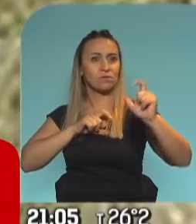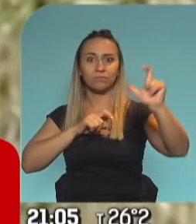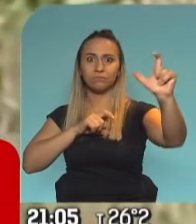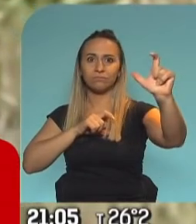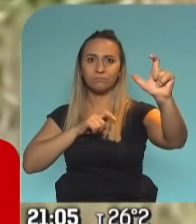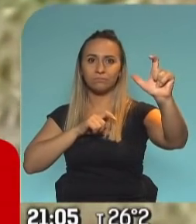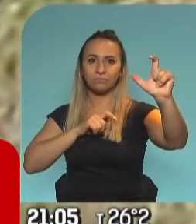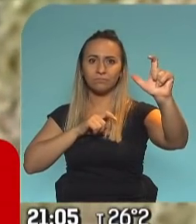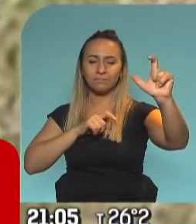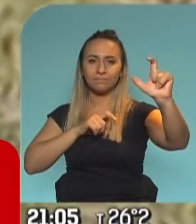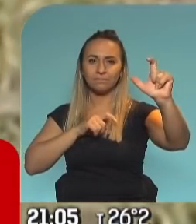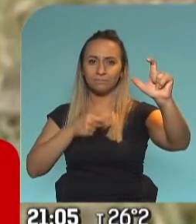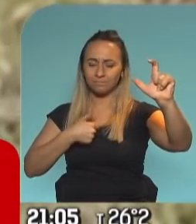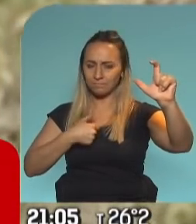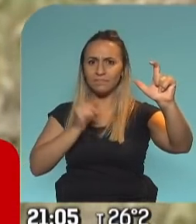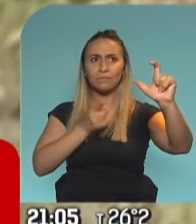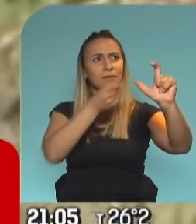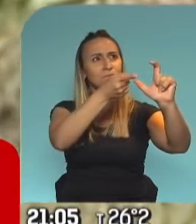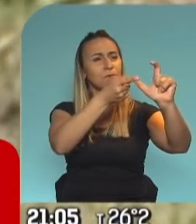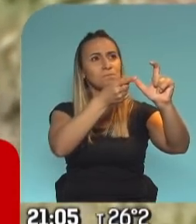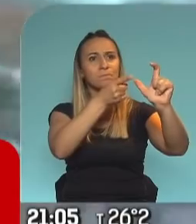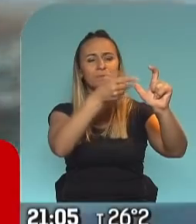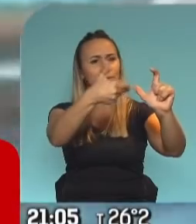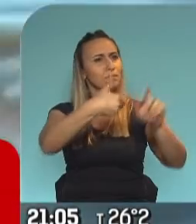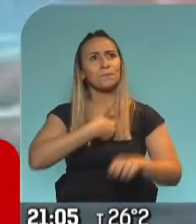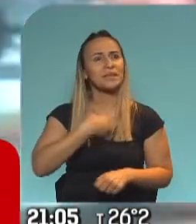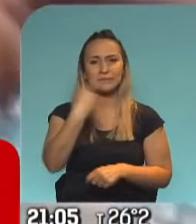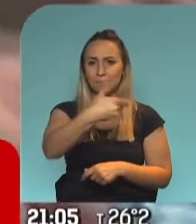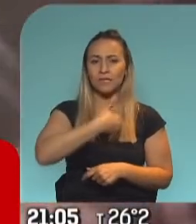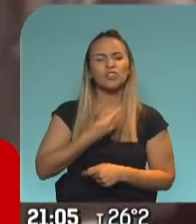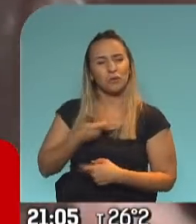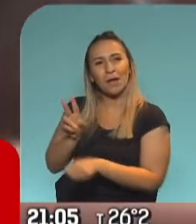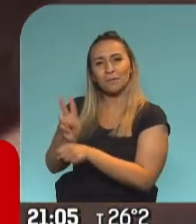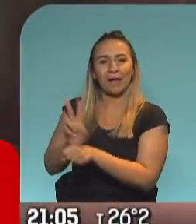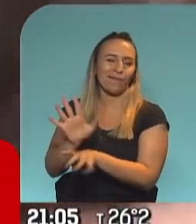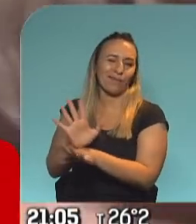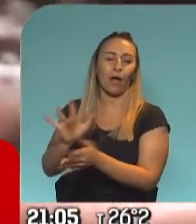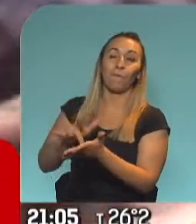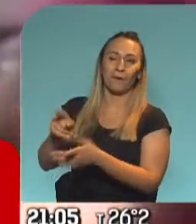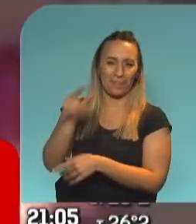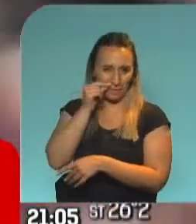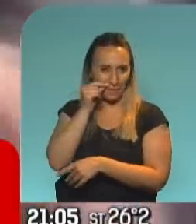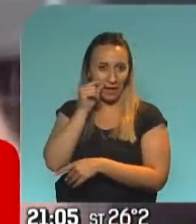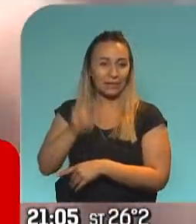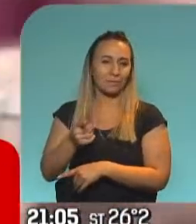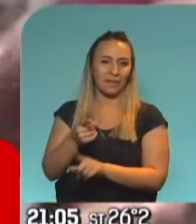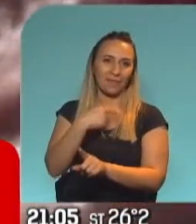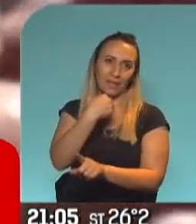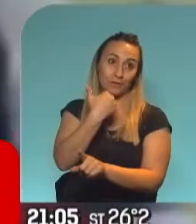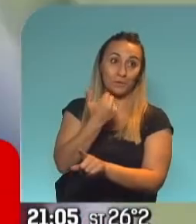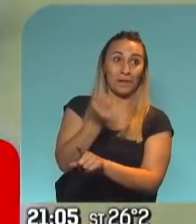vos. Como me pediste siempre, voy a cuidar del ajauro y tu pompón preferido, porque vos siempre